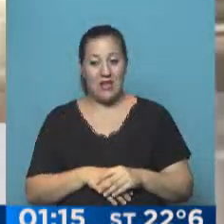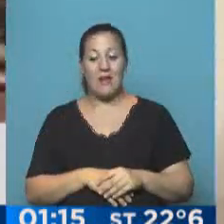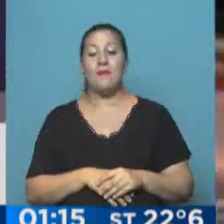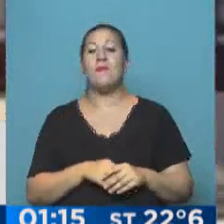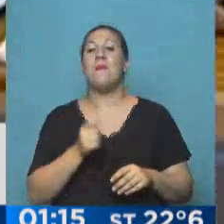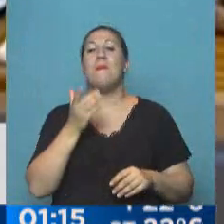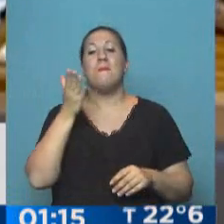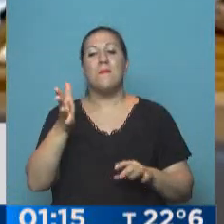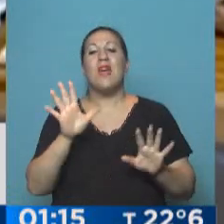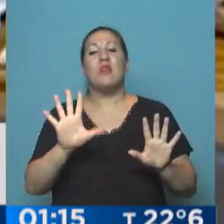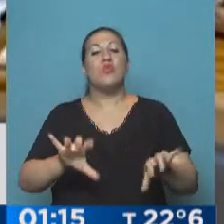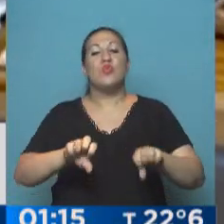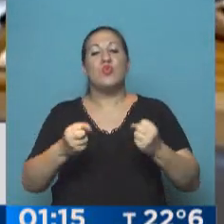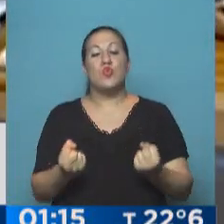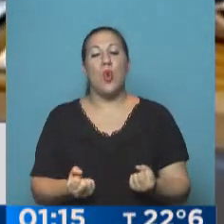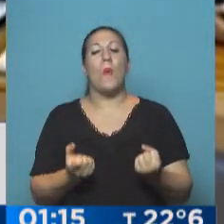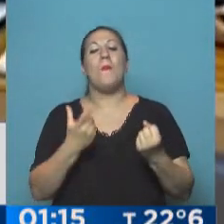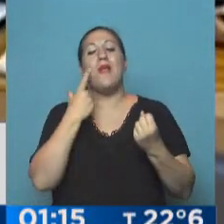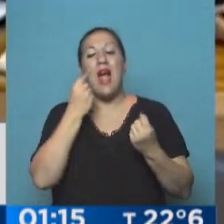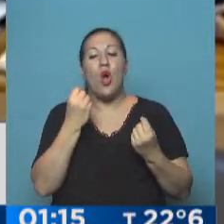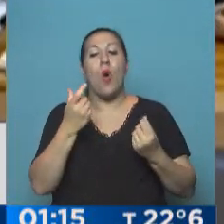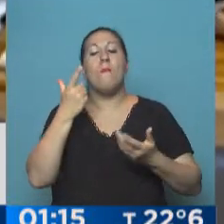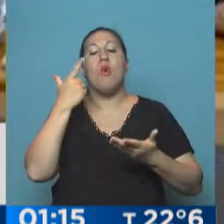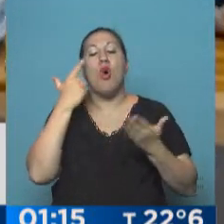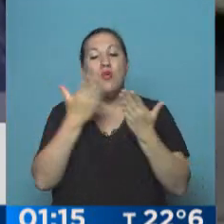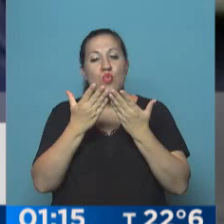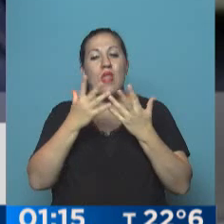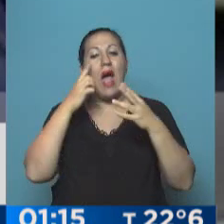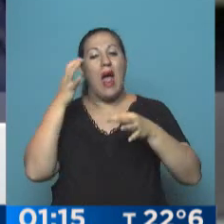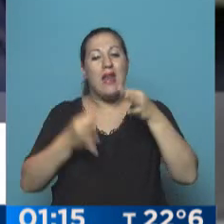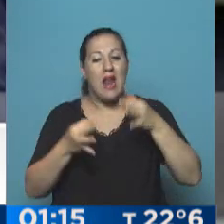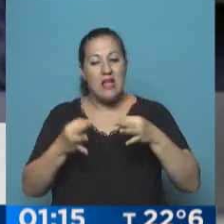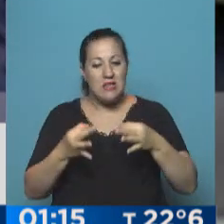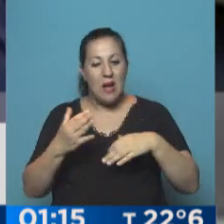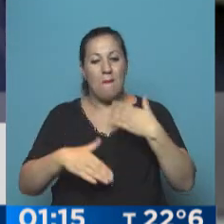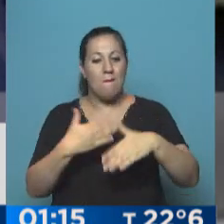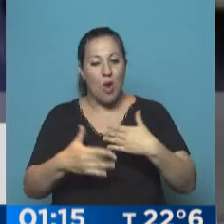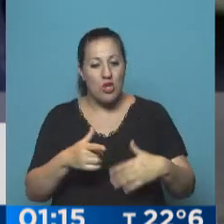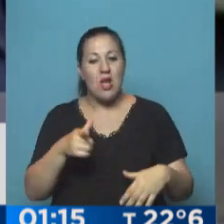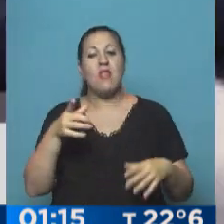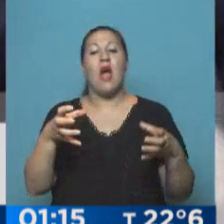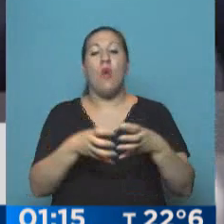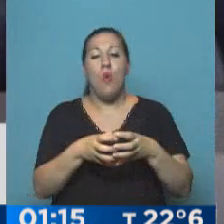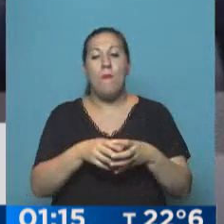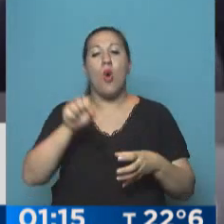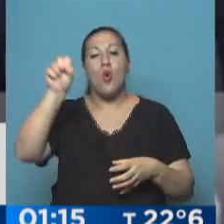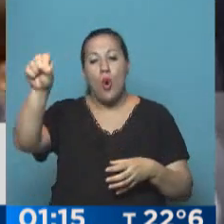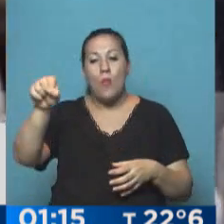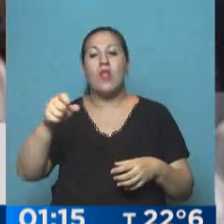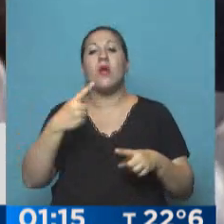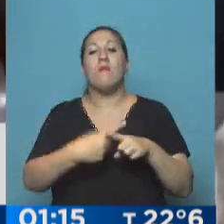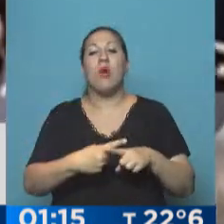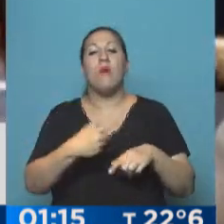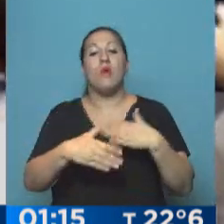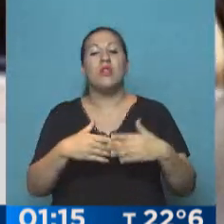debe analizar el proceso de destitución de la presidenta. La medida solicitada por el Partido Comunista de Brasil pone el proceso de